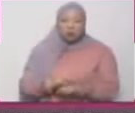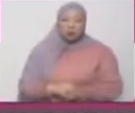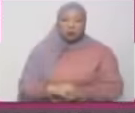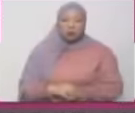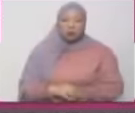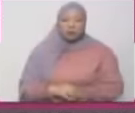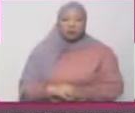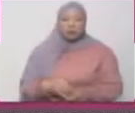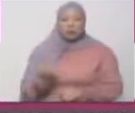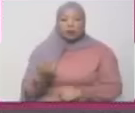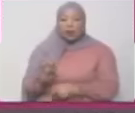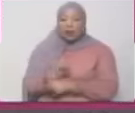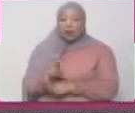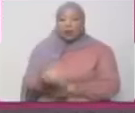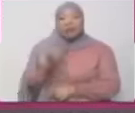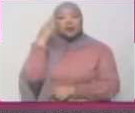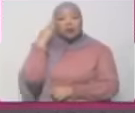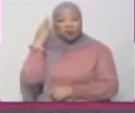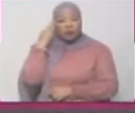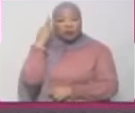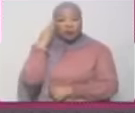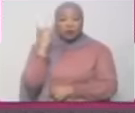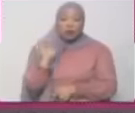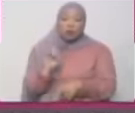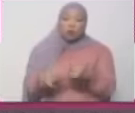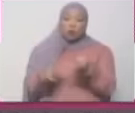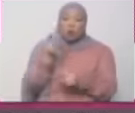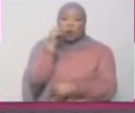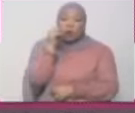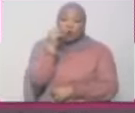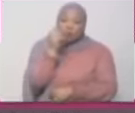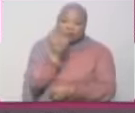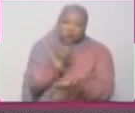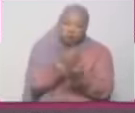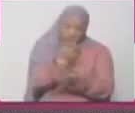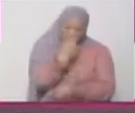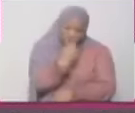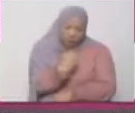Era un adelantado. A pesar de ser un hombre tan humilde,